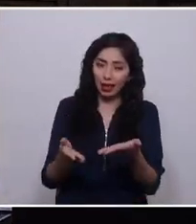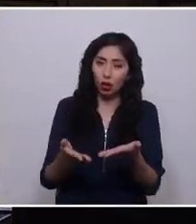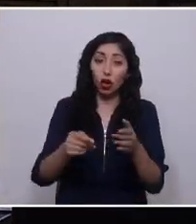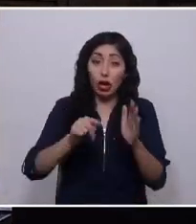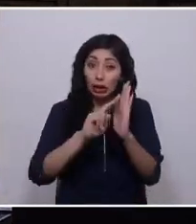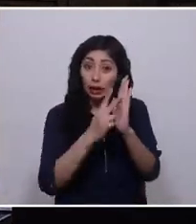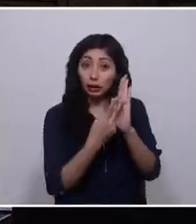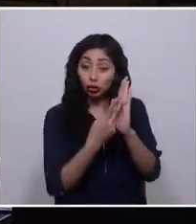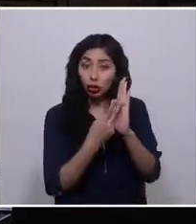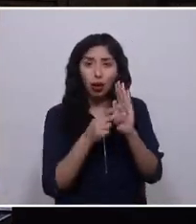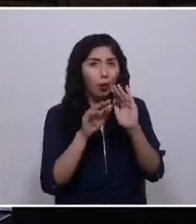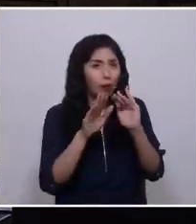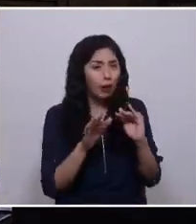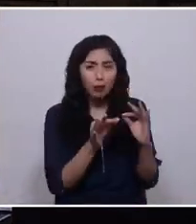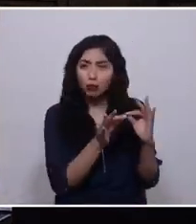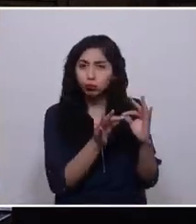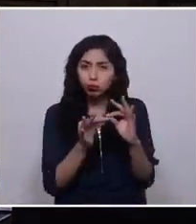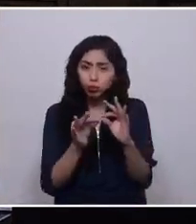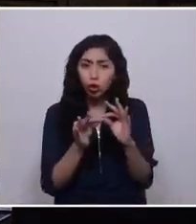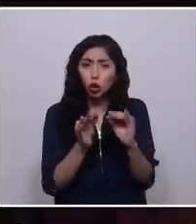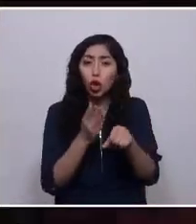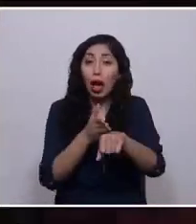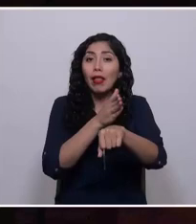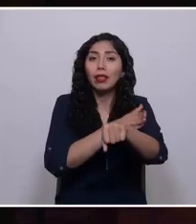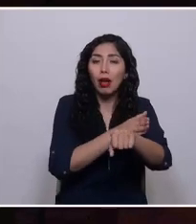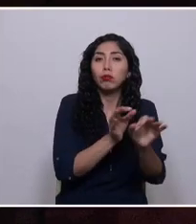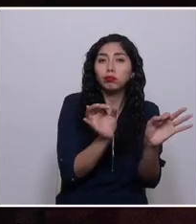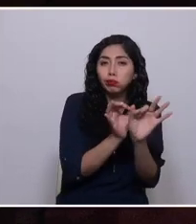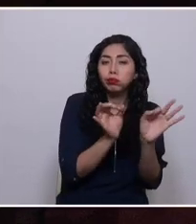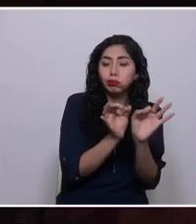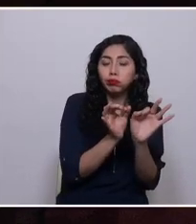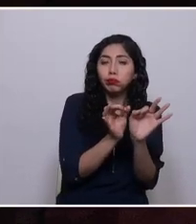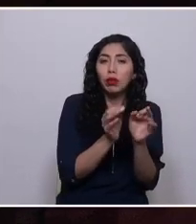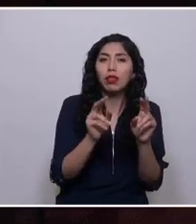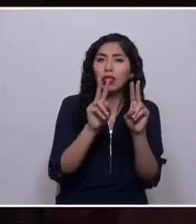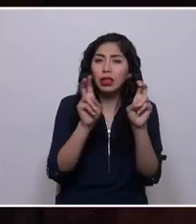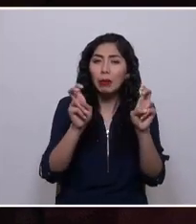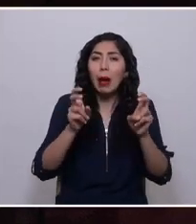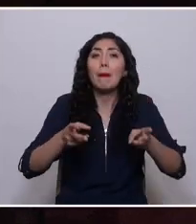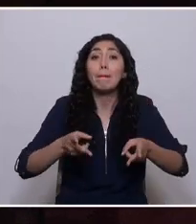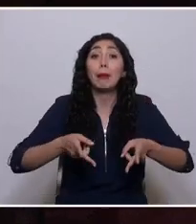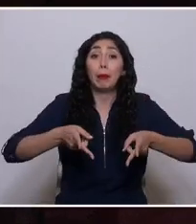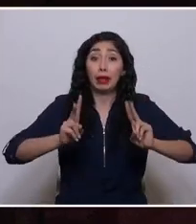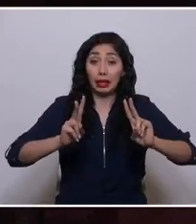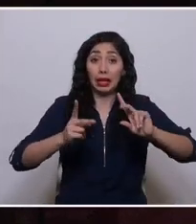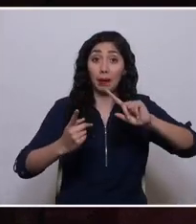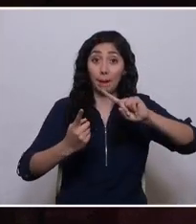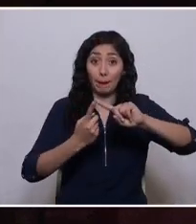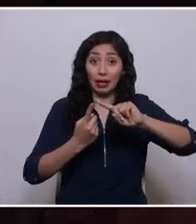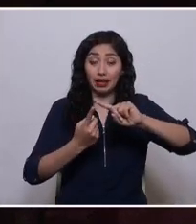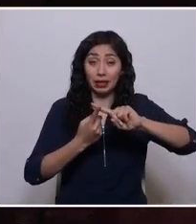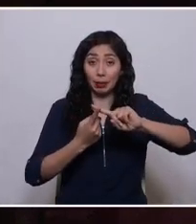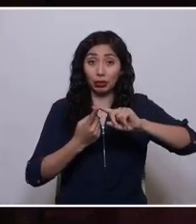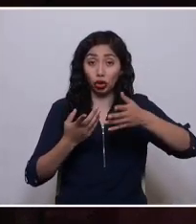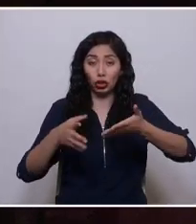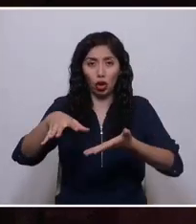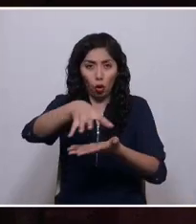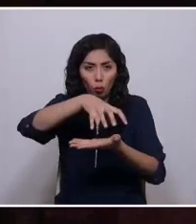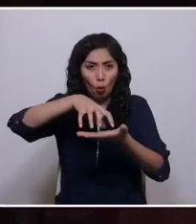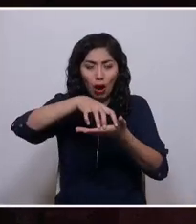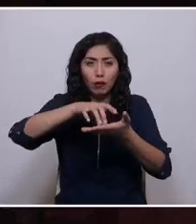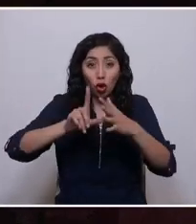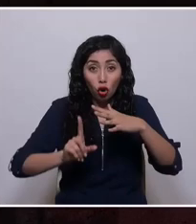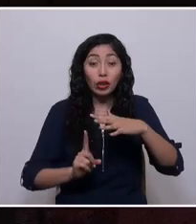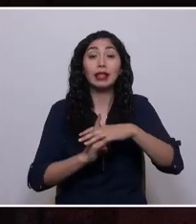indicación va en la misma línea de lo planteado anteriormente, en el sentido de permitir que esta participación de los pueblos